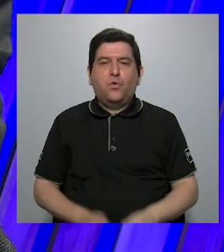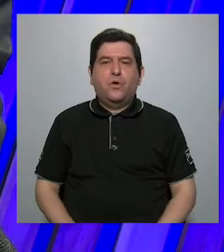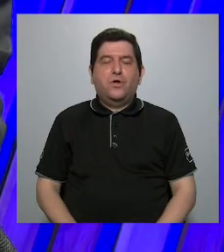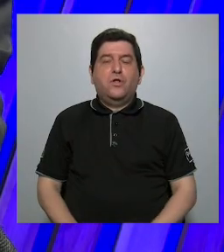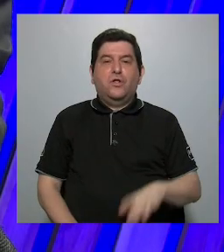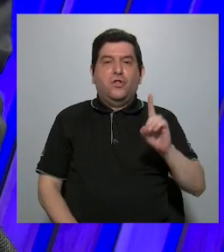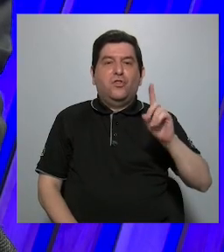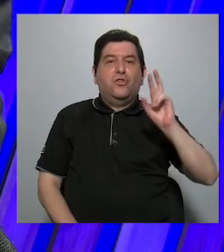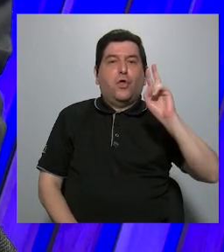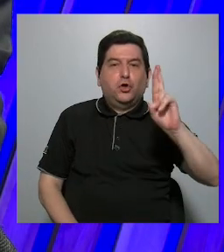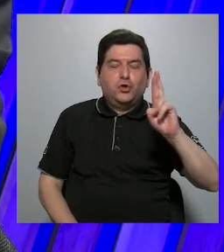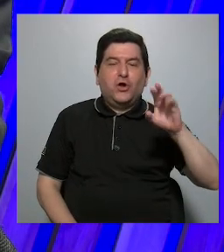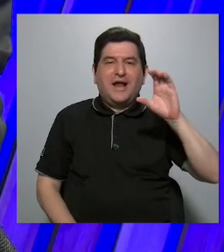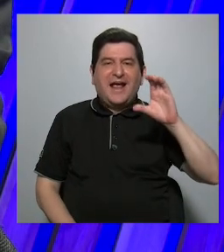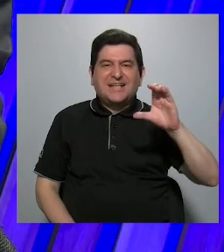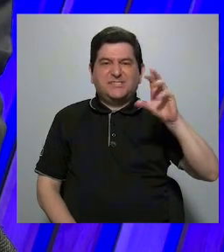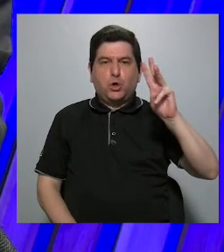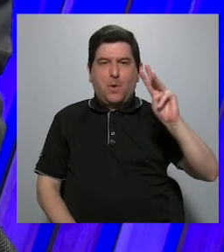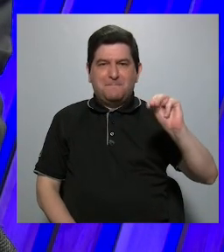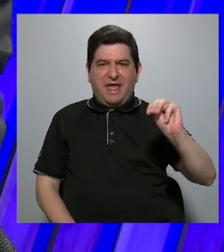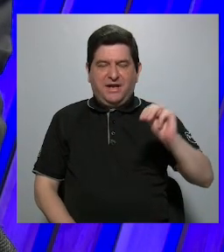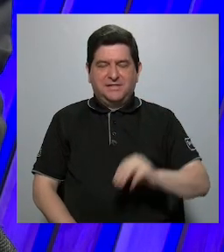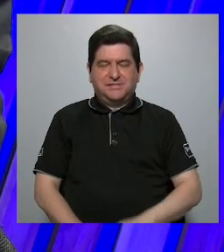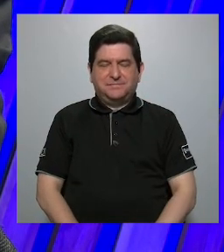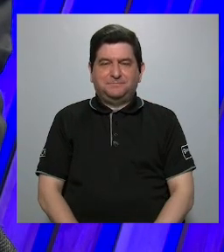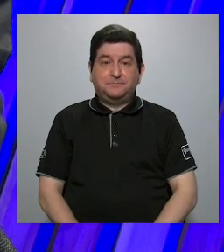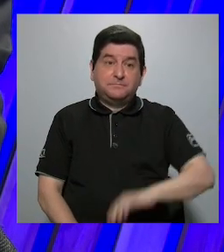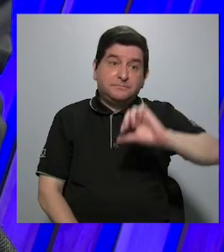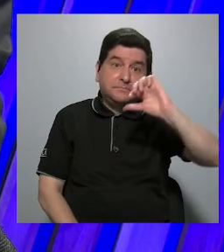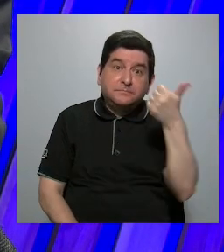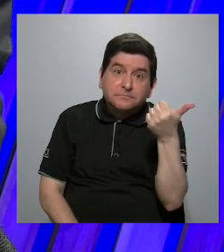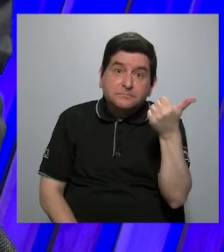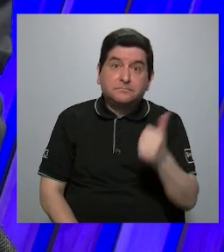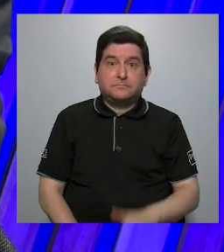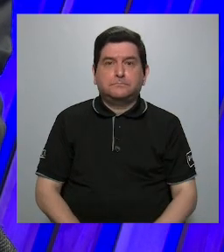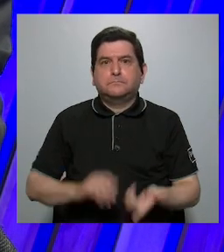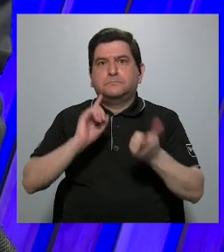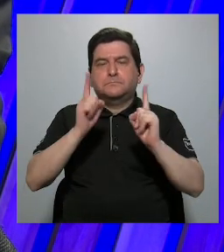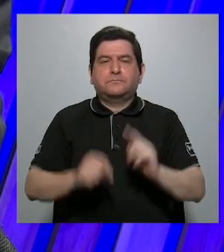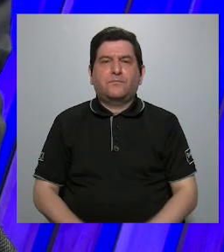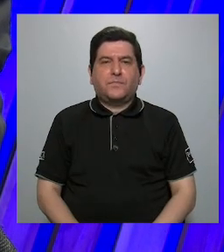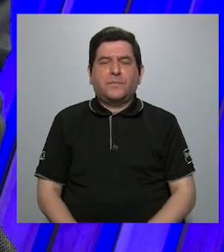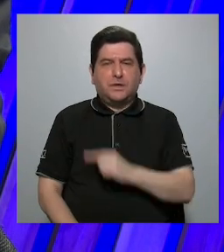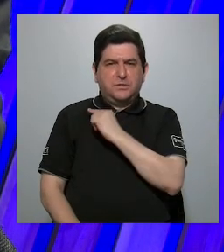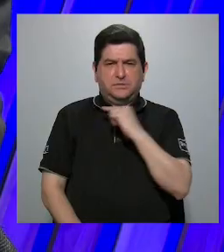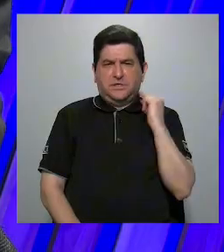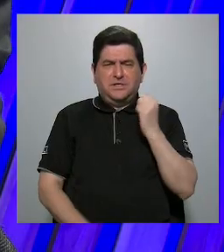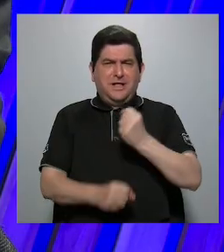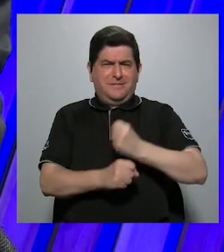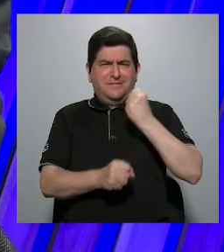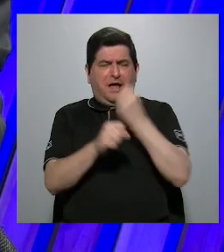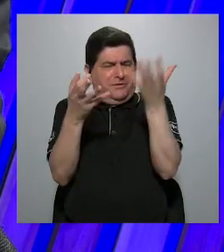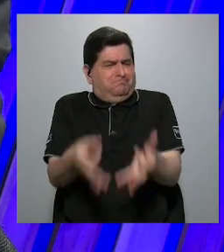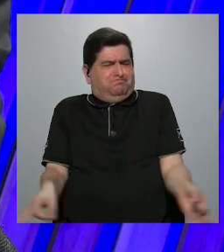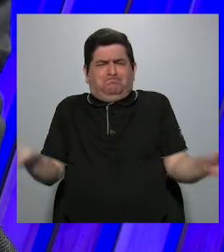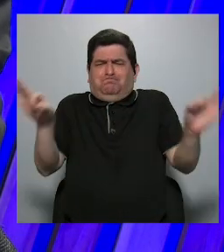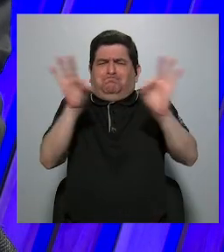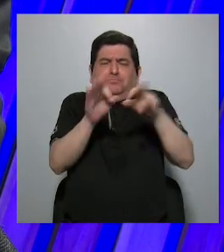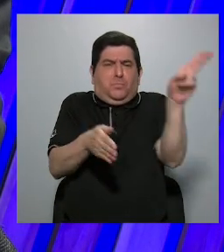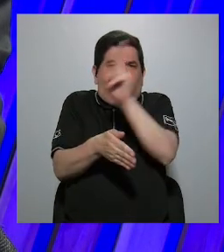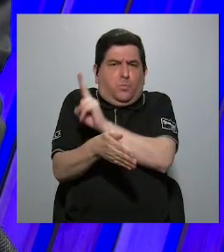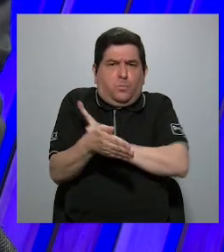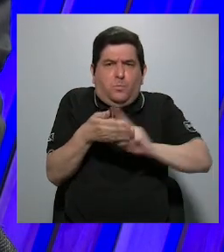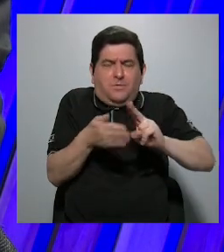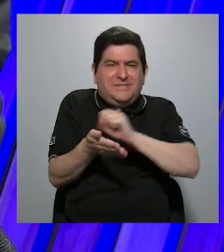es el del doctor Castro Madrid. Otro retrato es de un cura que hace una labor fundamental